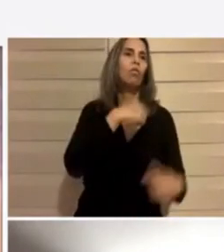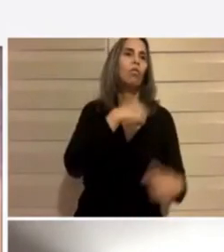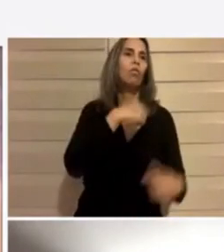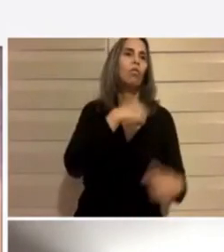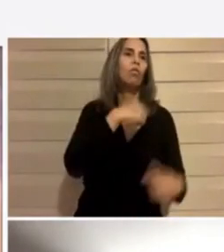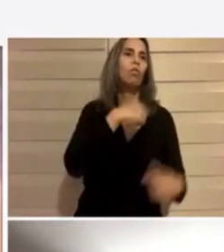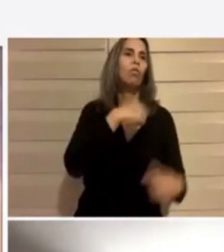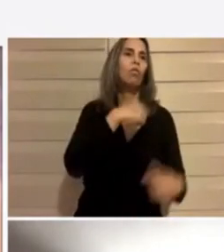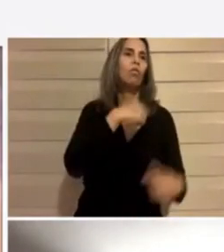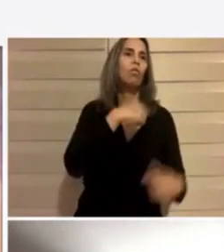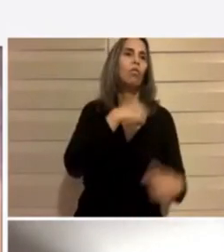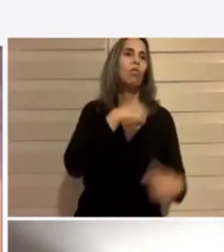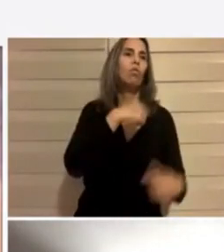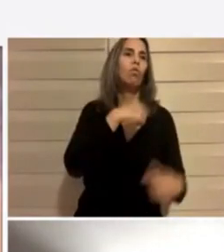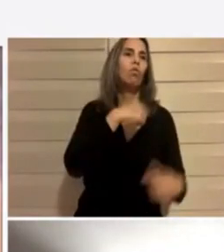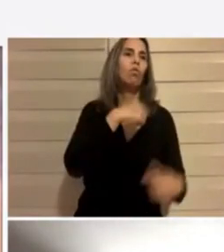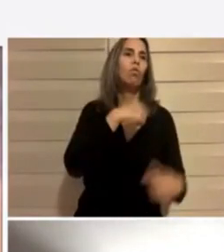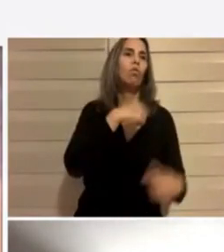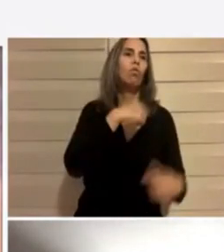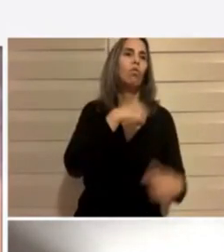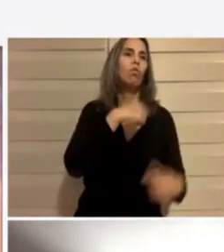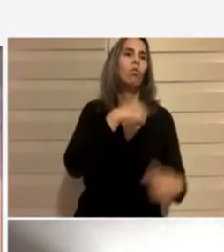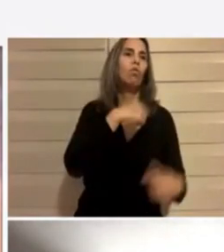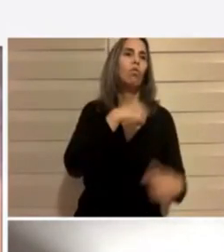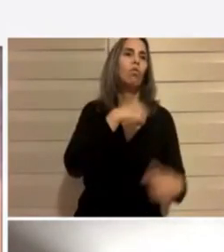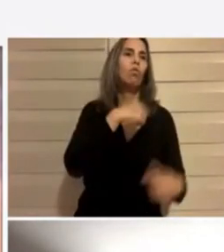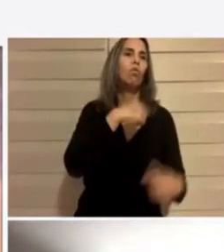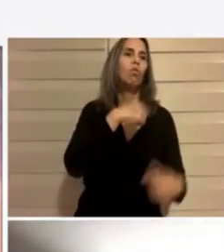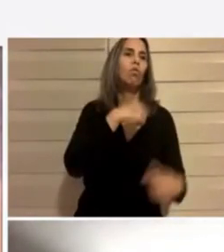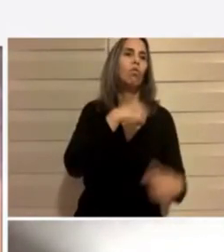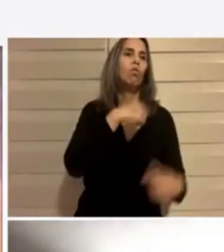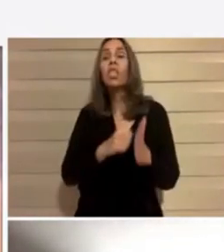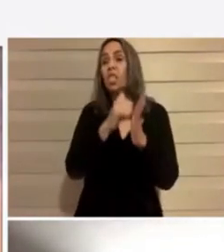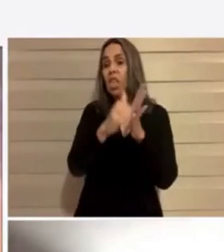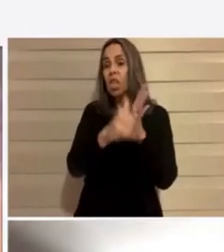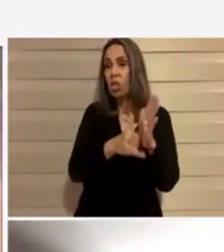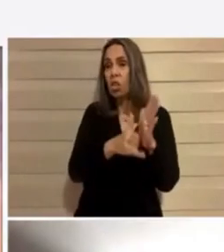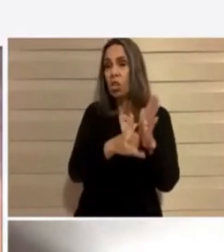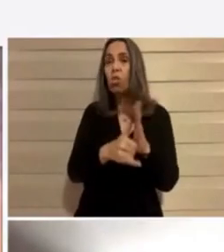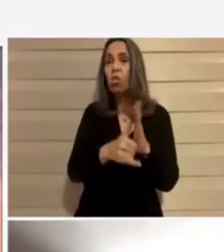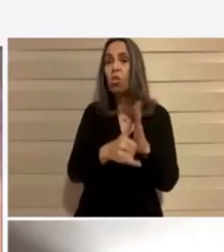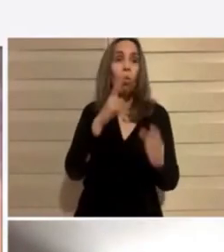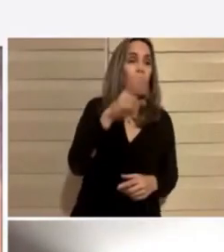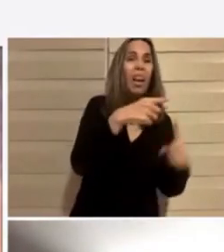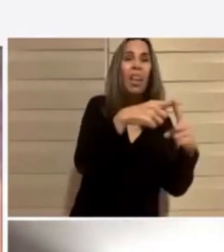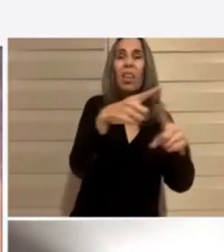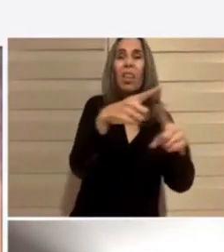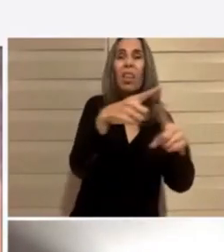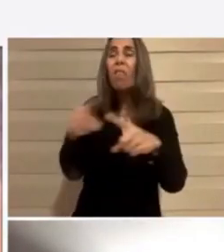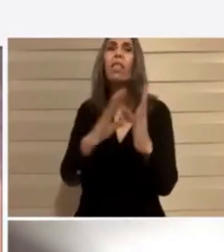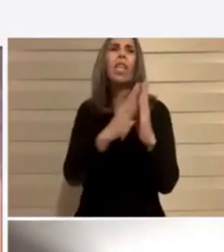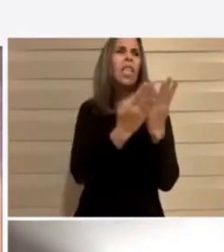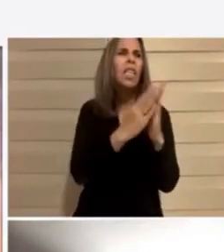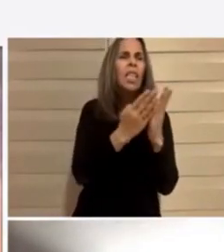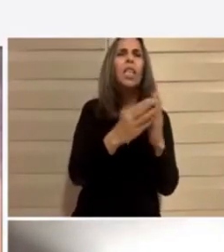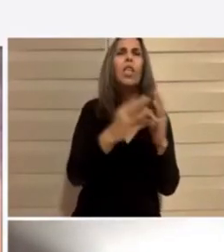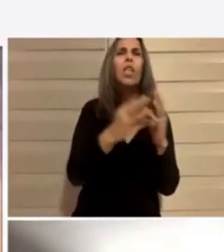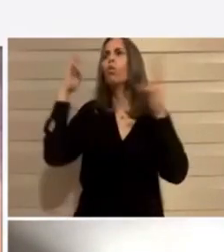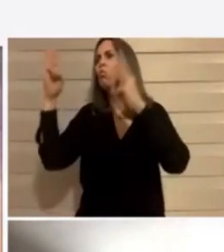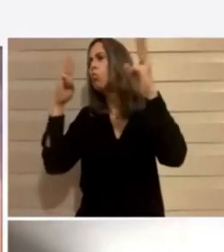buscar libros y bajarlos en línea. Entonces, nunca ha habido un momento como ahora en donde todas estas cosas son